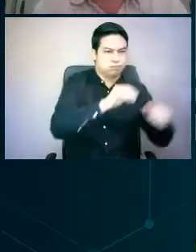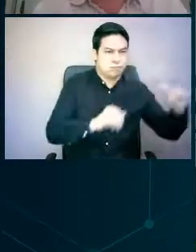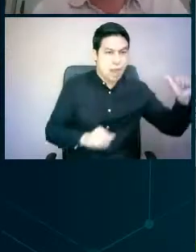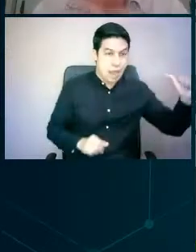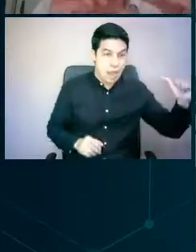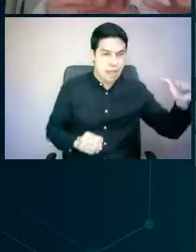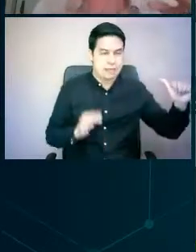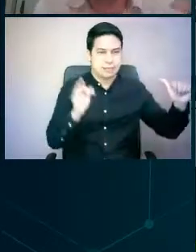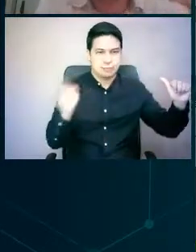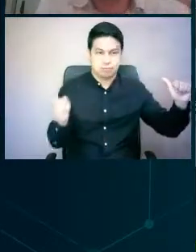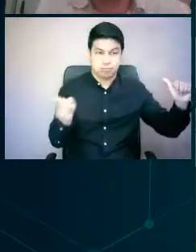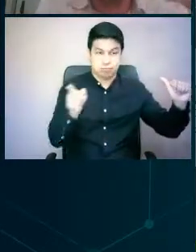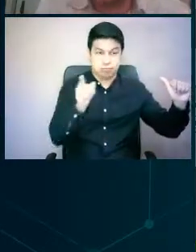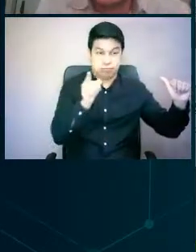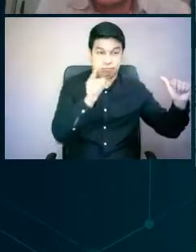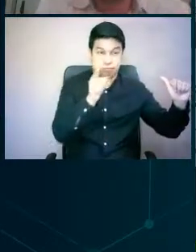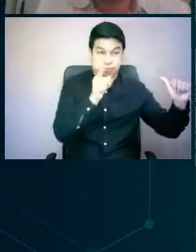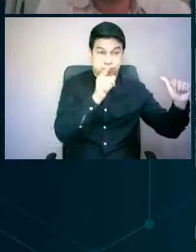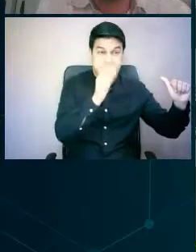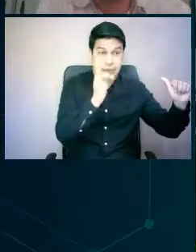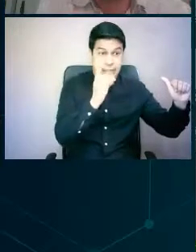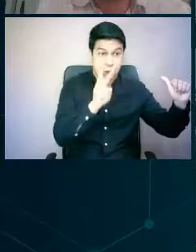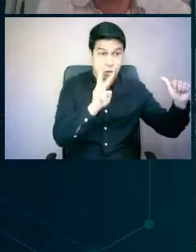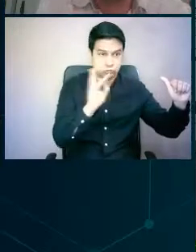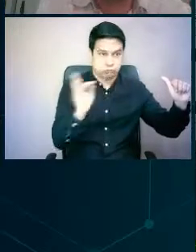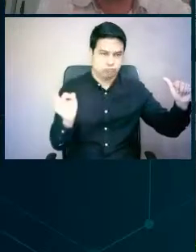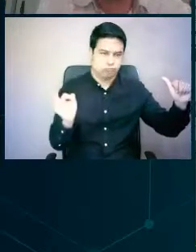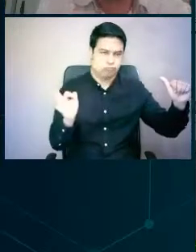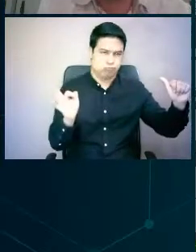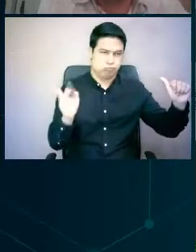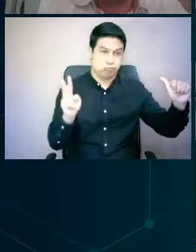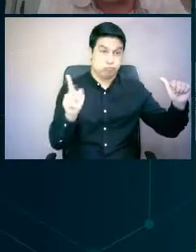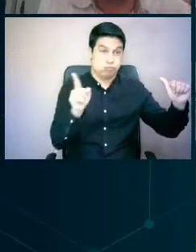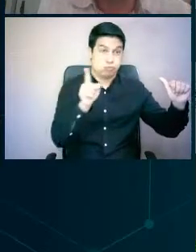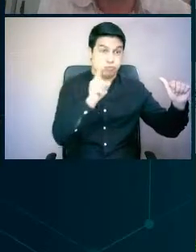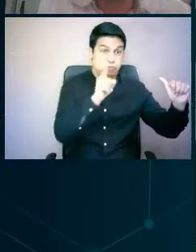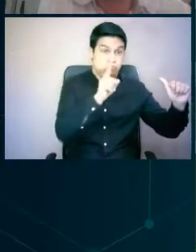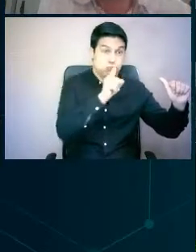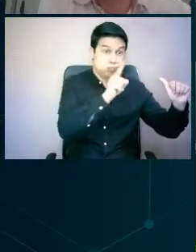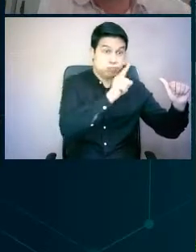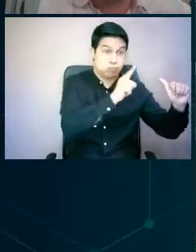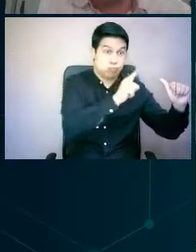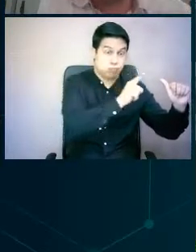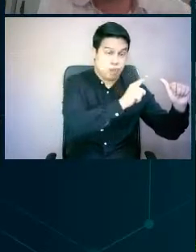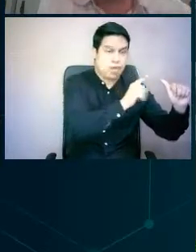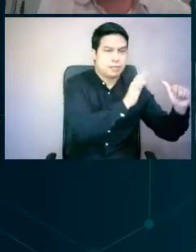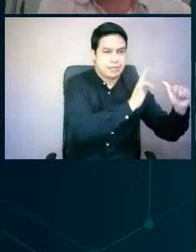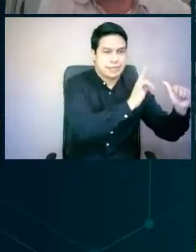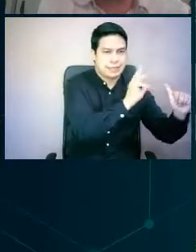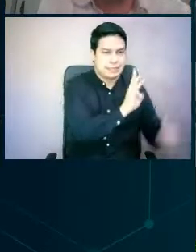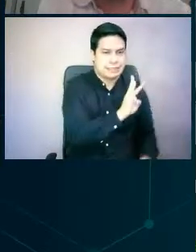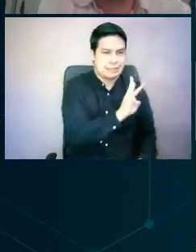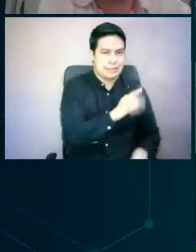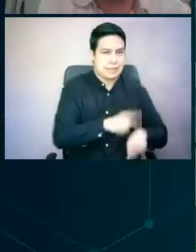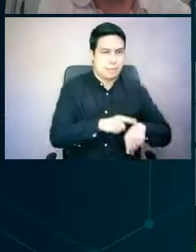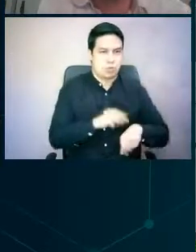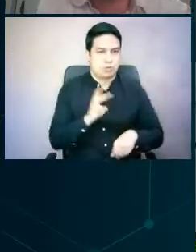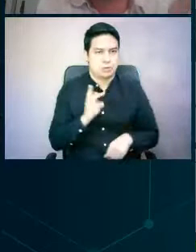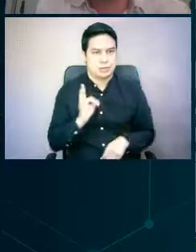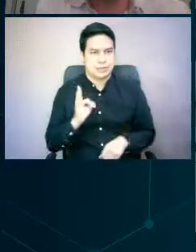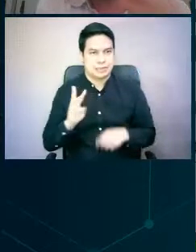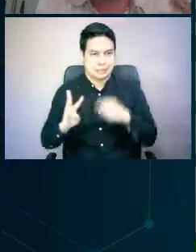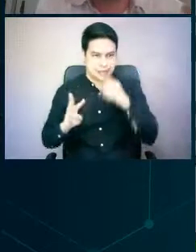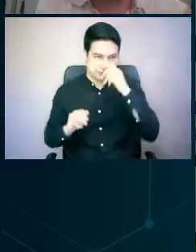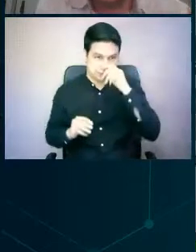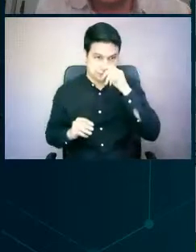tiempo T3. Entonces acá tenemos dos latencias. Una que es el tiempo para yo enviar el paquete del extremo A